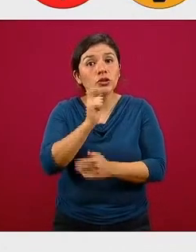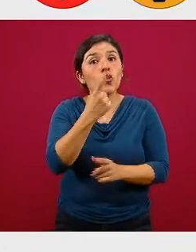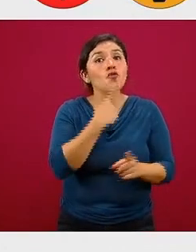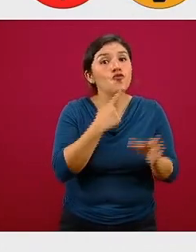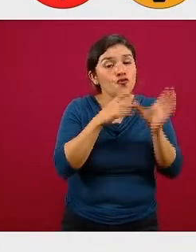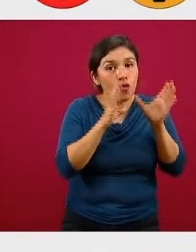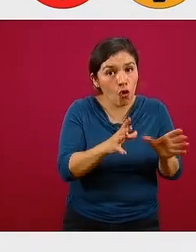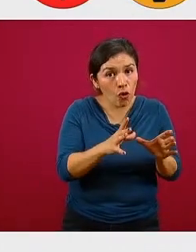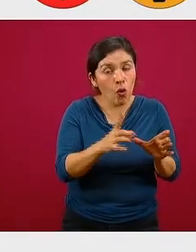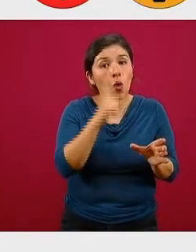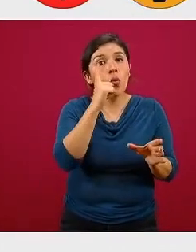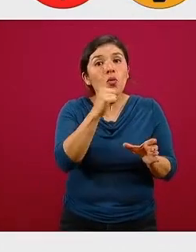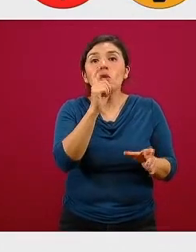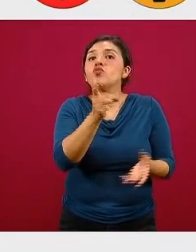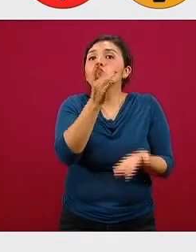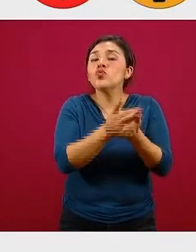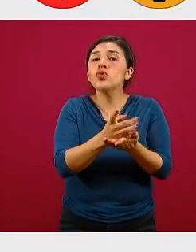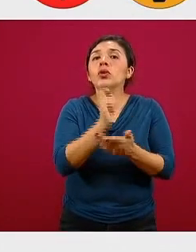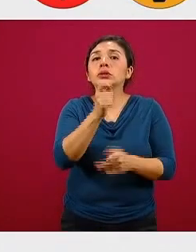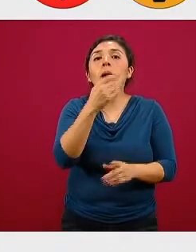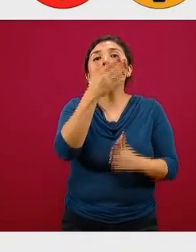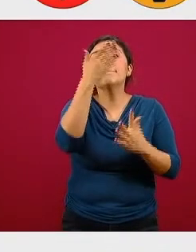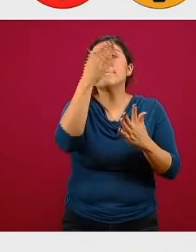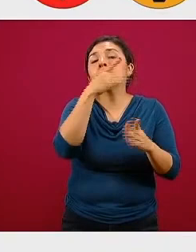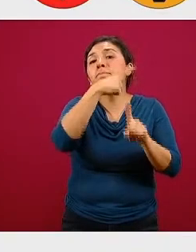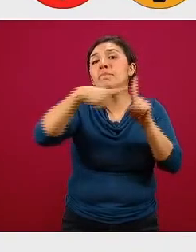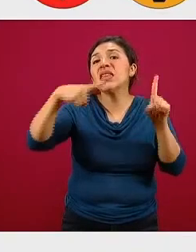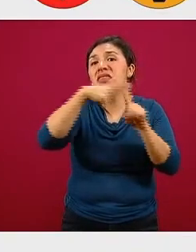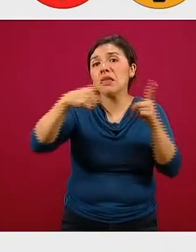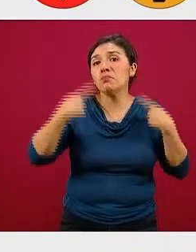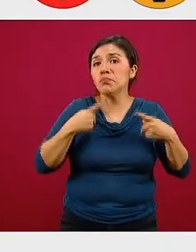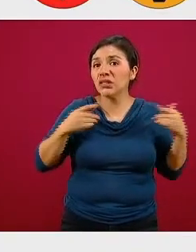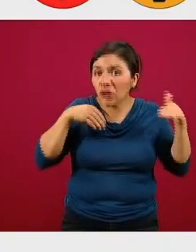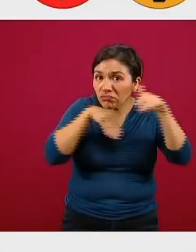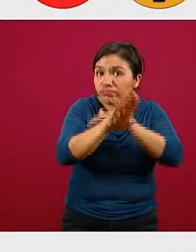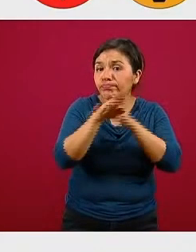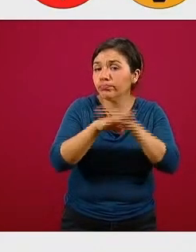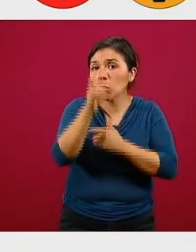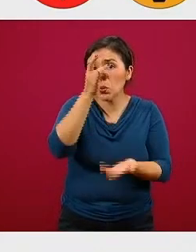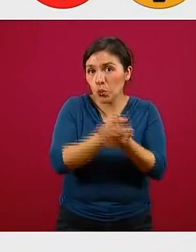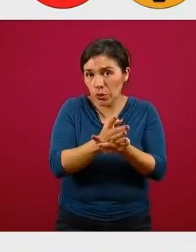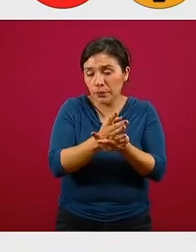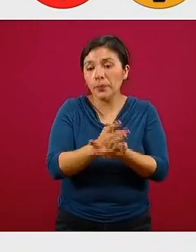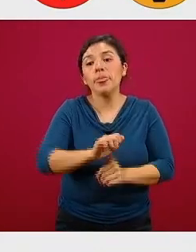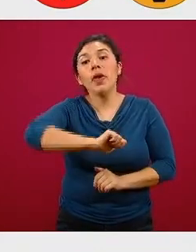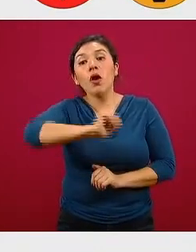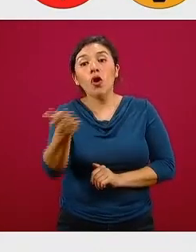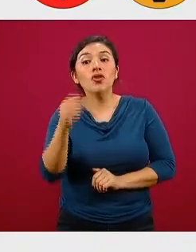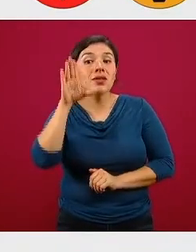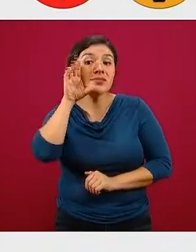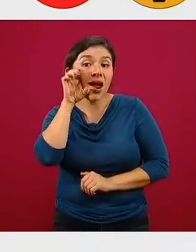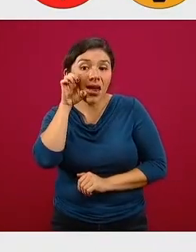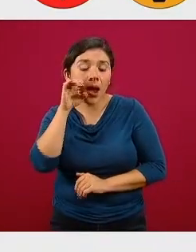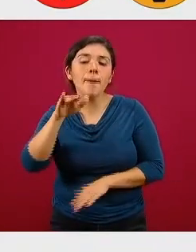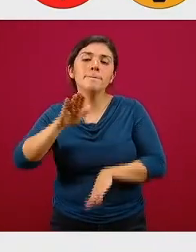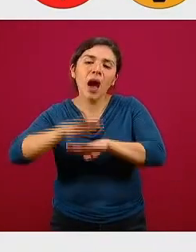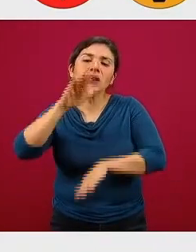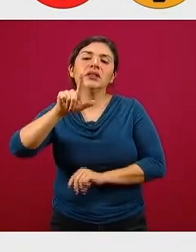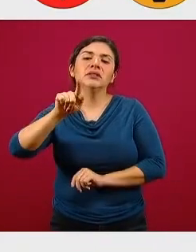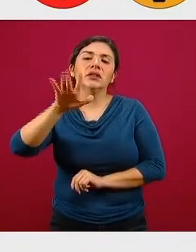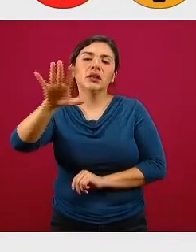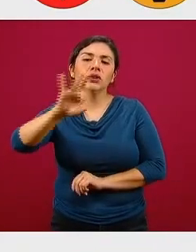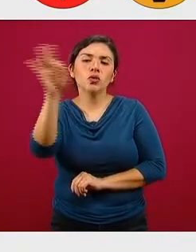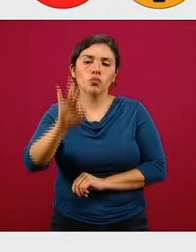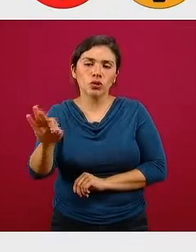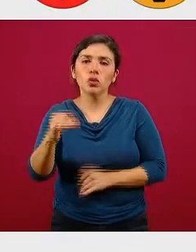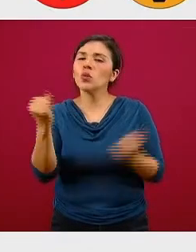rojo, que entre solo la mitad del aforo completo del supermercado o el mercado, y en naranja el